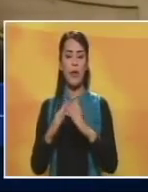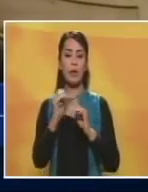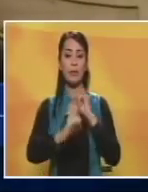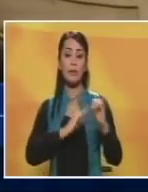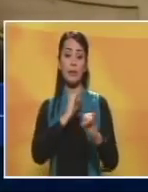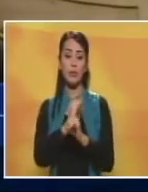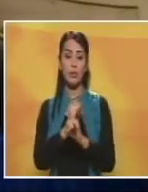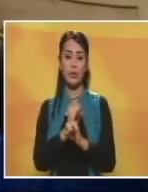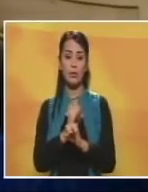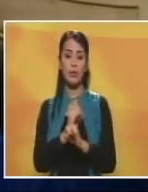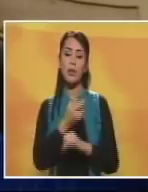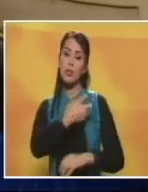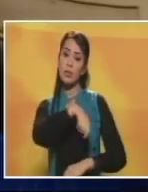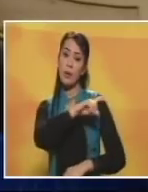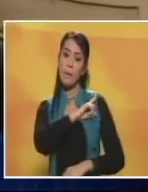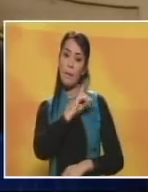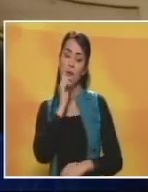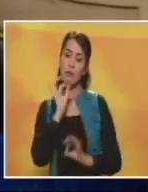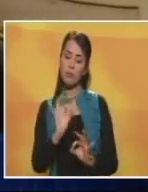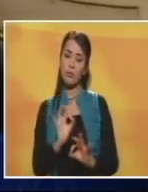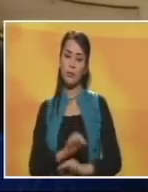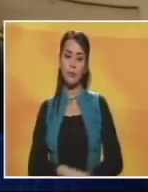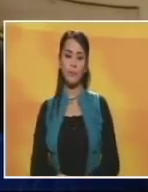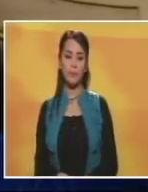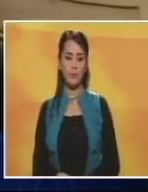y desde luego España no va a ser ajena a ello.